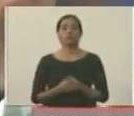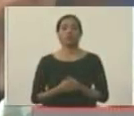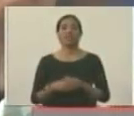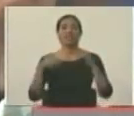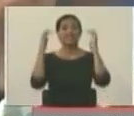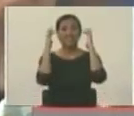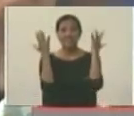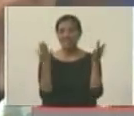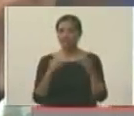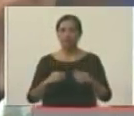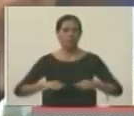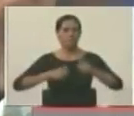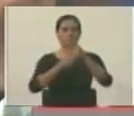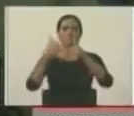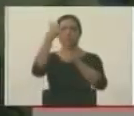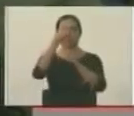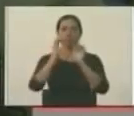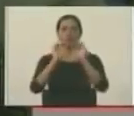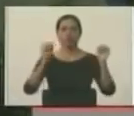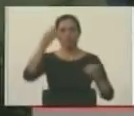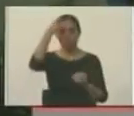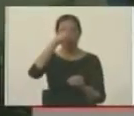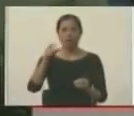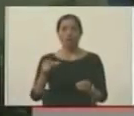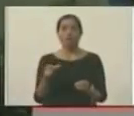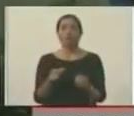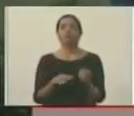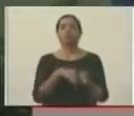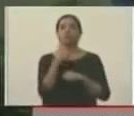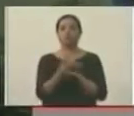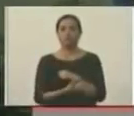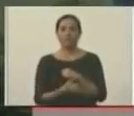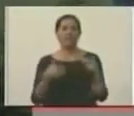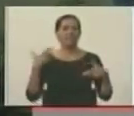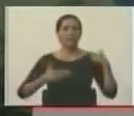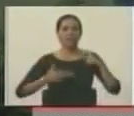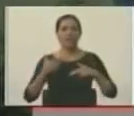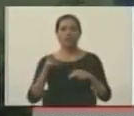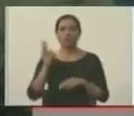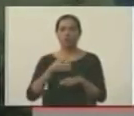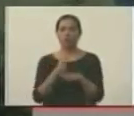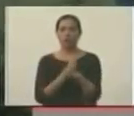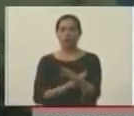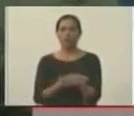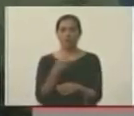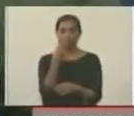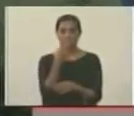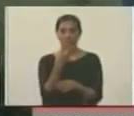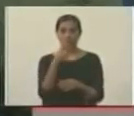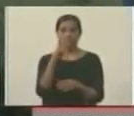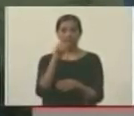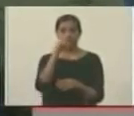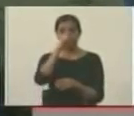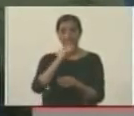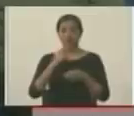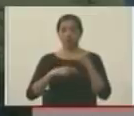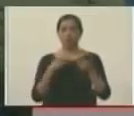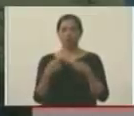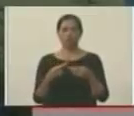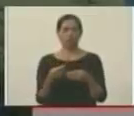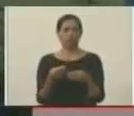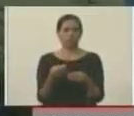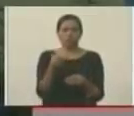contrainteligencia. Y se lo digo al pueblo. De los planes criminales, nunca antes, en 20 años de revolución, tuvimos